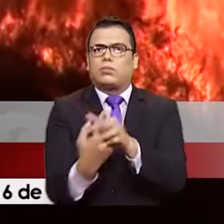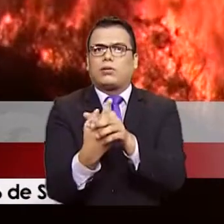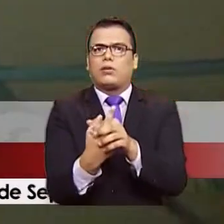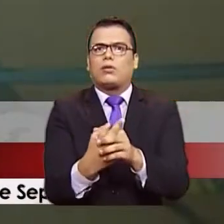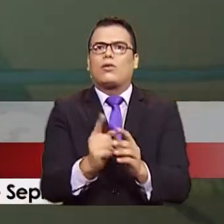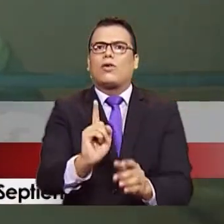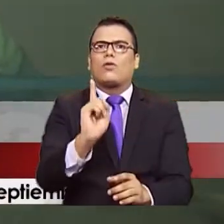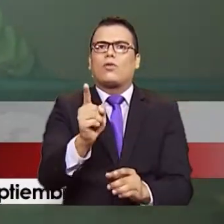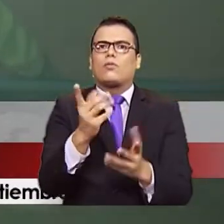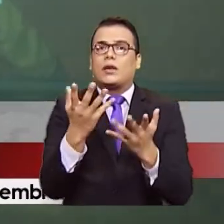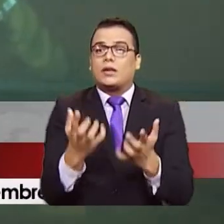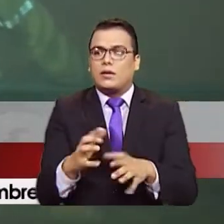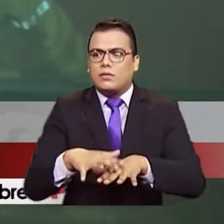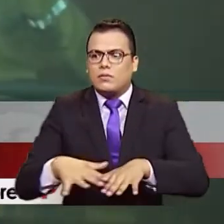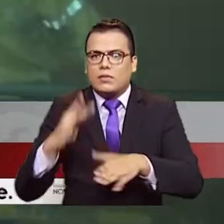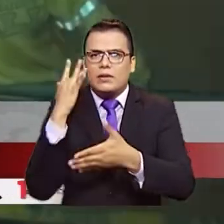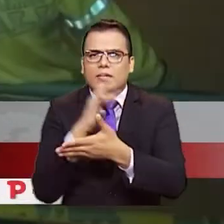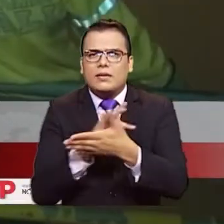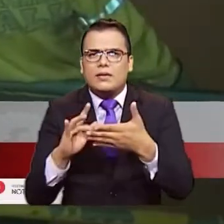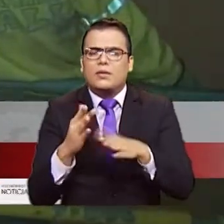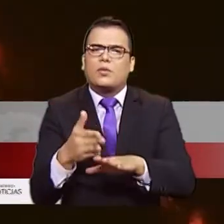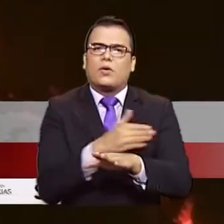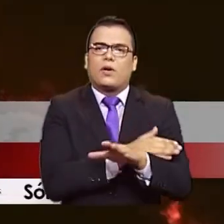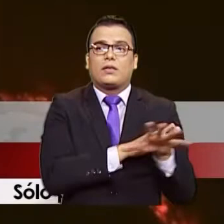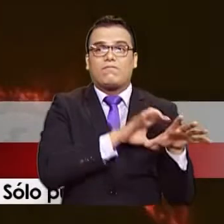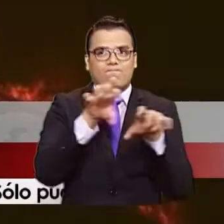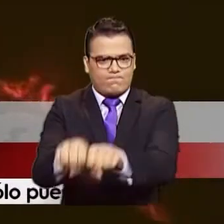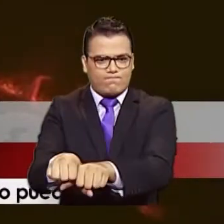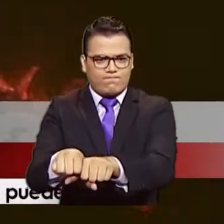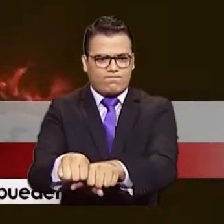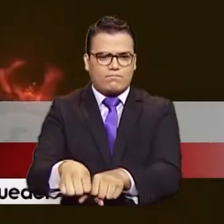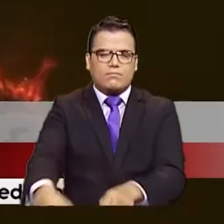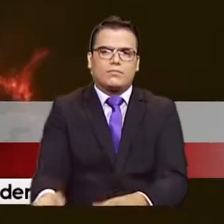generó tratando de limpiar un terreno que luego iba a ser invadido.